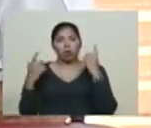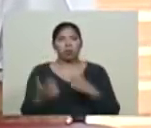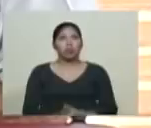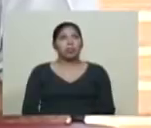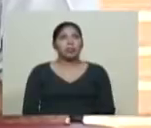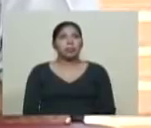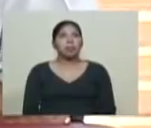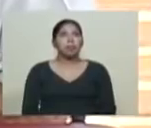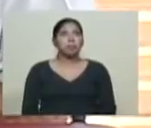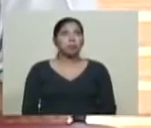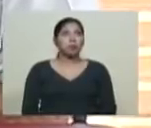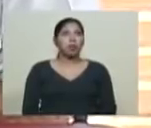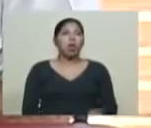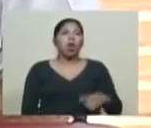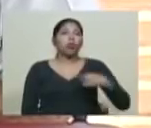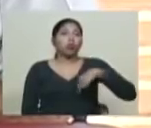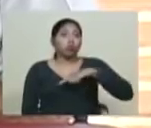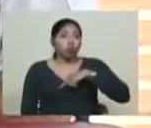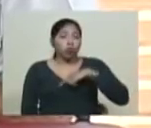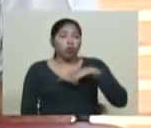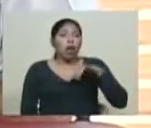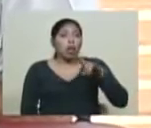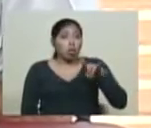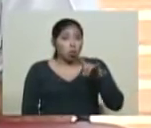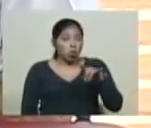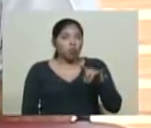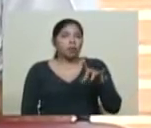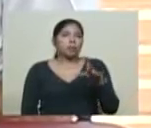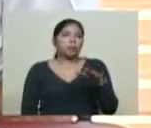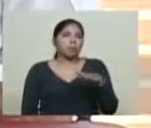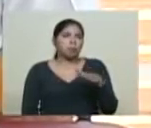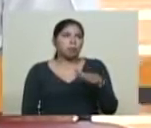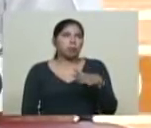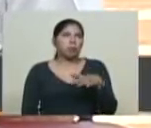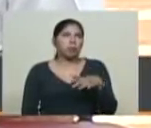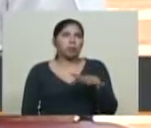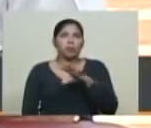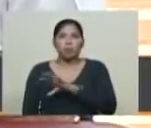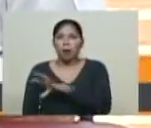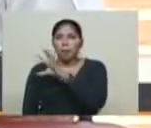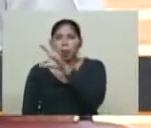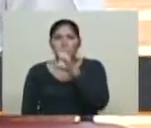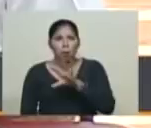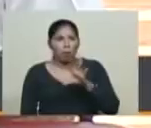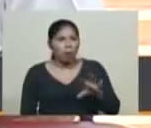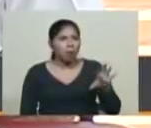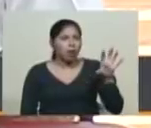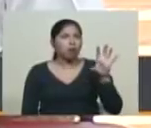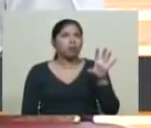mire, nosotros el día lunes recibimos, en lunes de regiones,